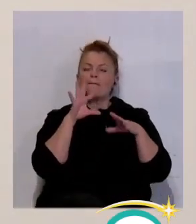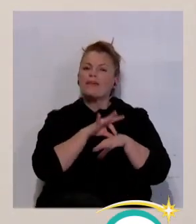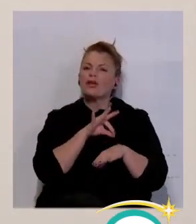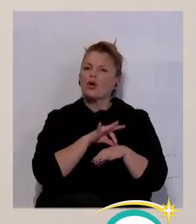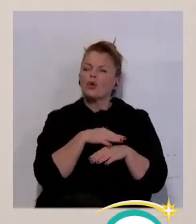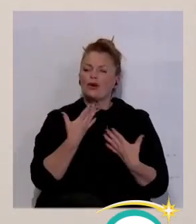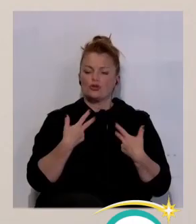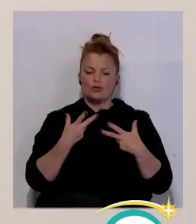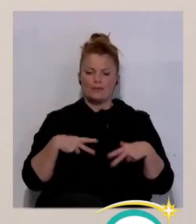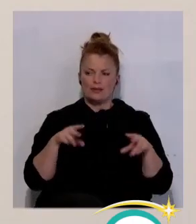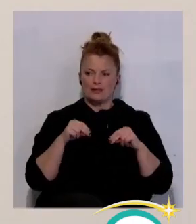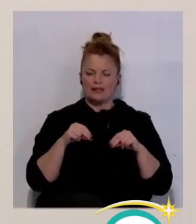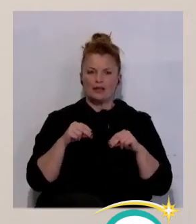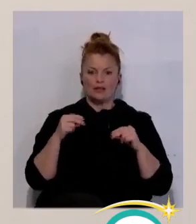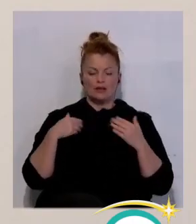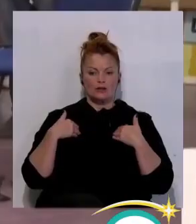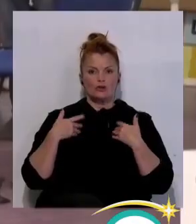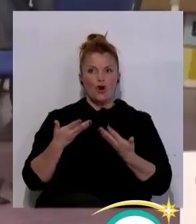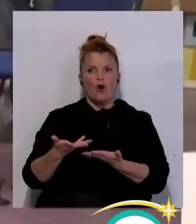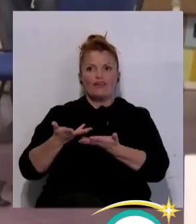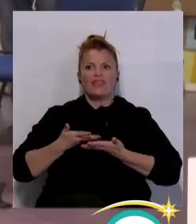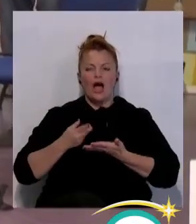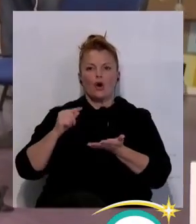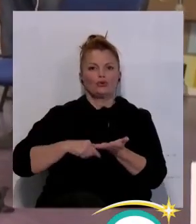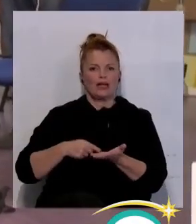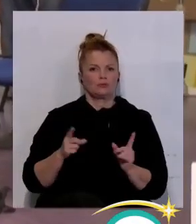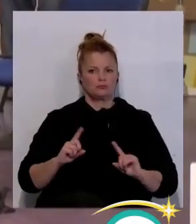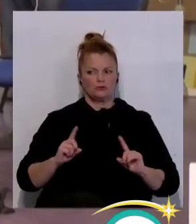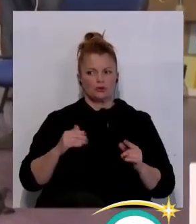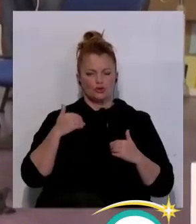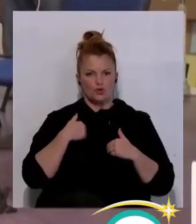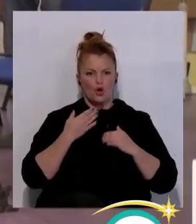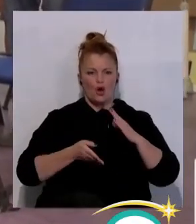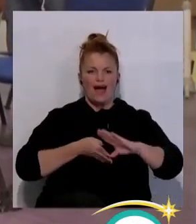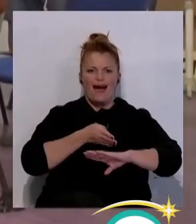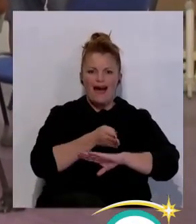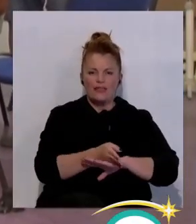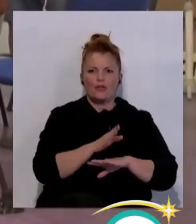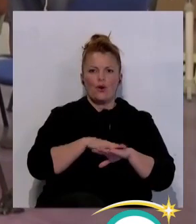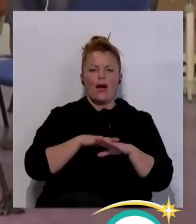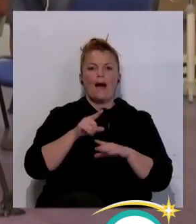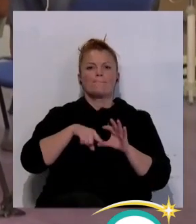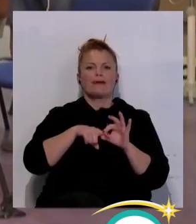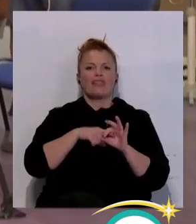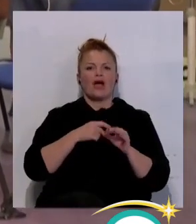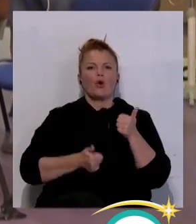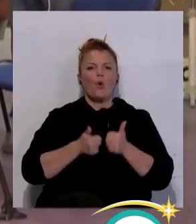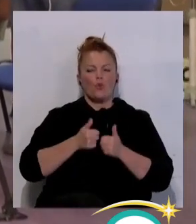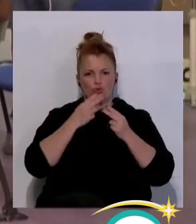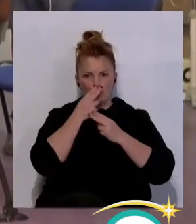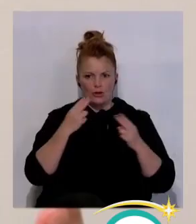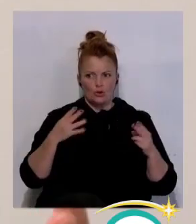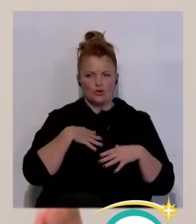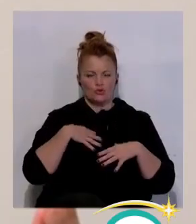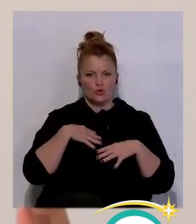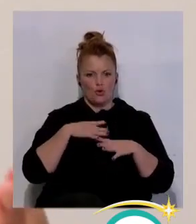insisto, cuando yo terminaba, a mí no me ofrecían contratos. Yo accedía a plazas de concurso público y cogía mi